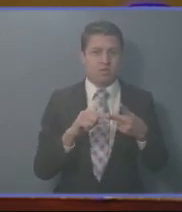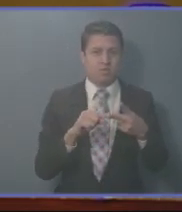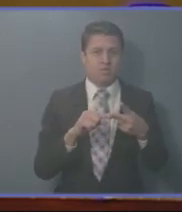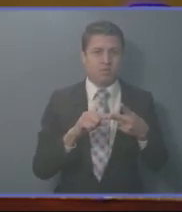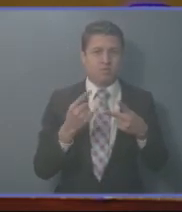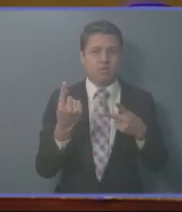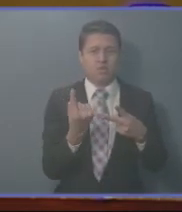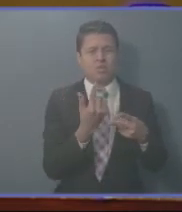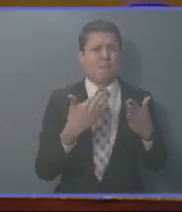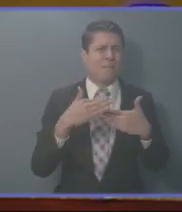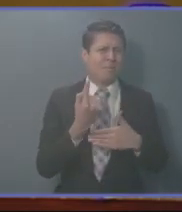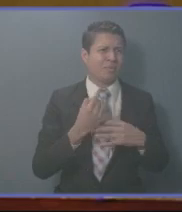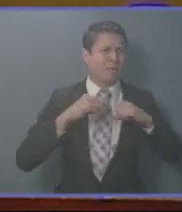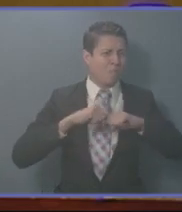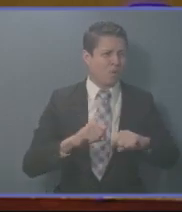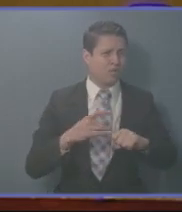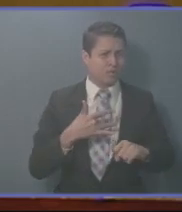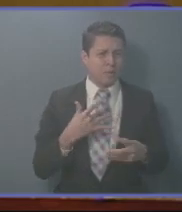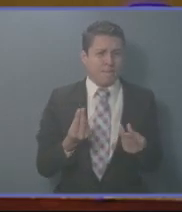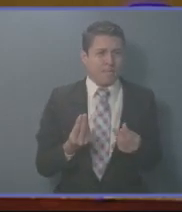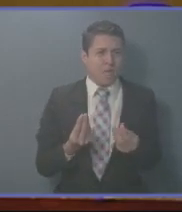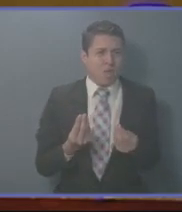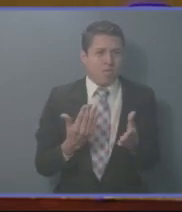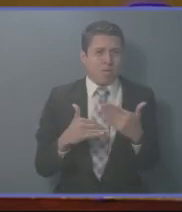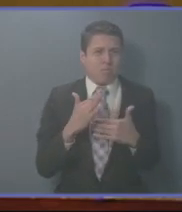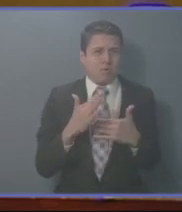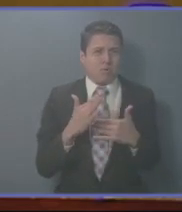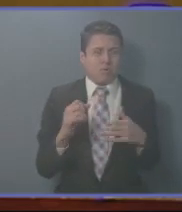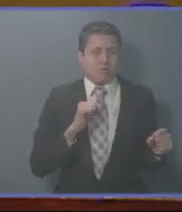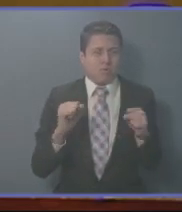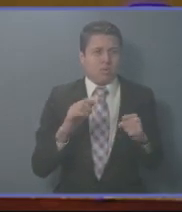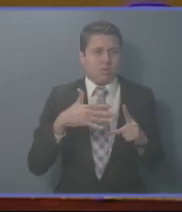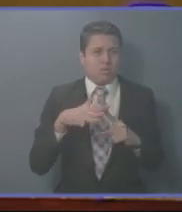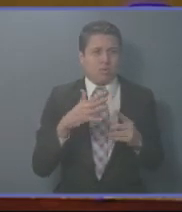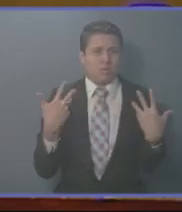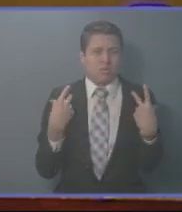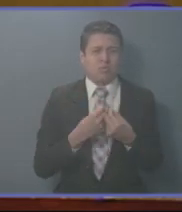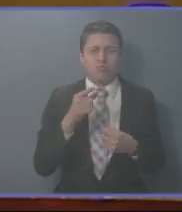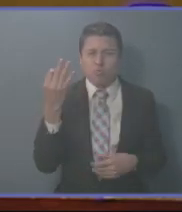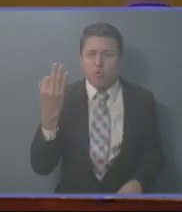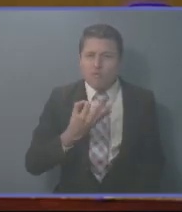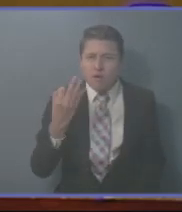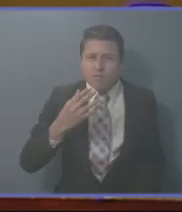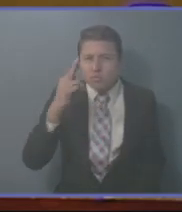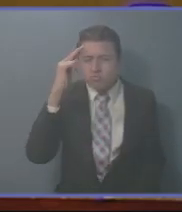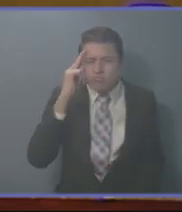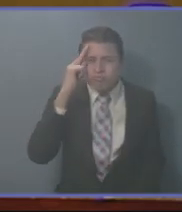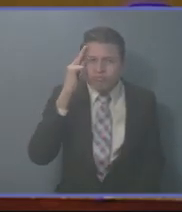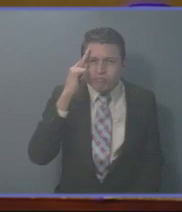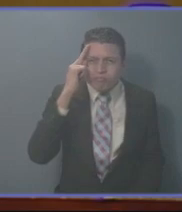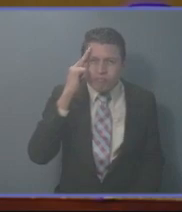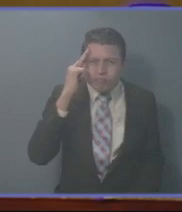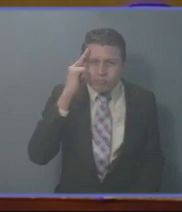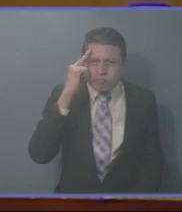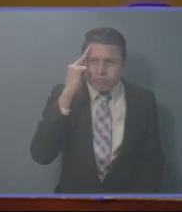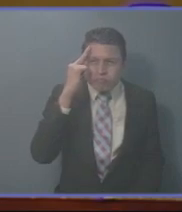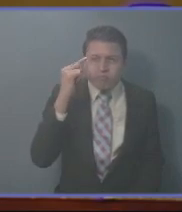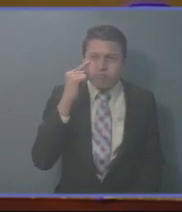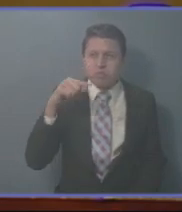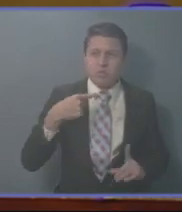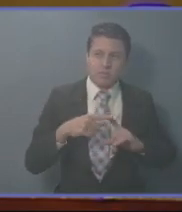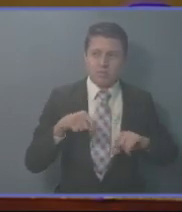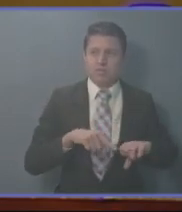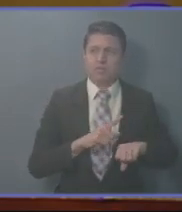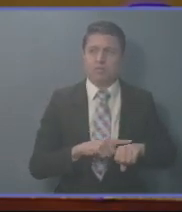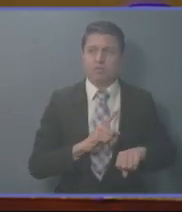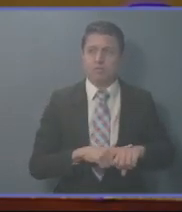más muertos, crece el temor a un estallido social. Tomen conciencia y vean que hasta este momento